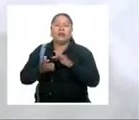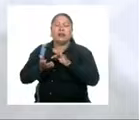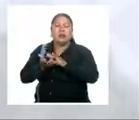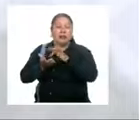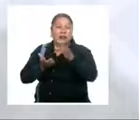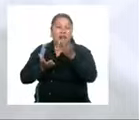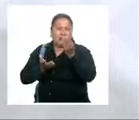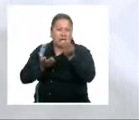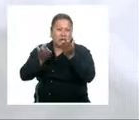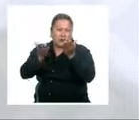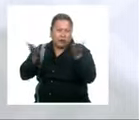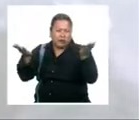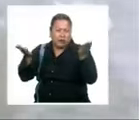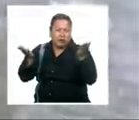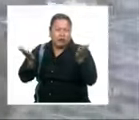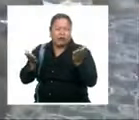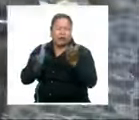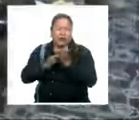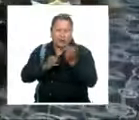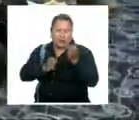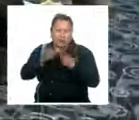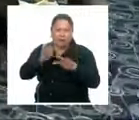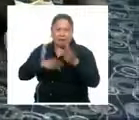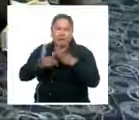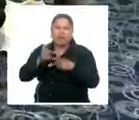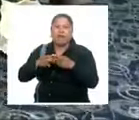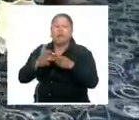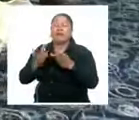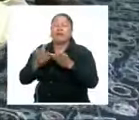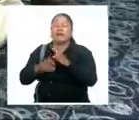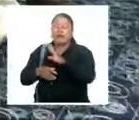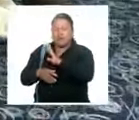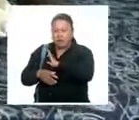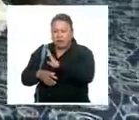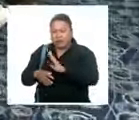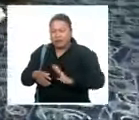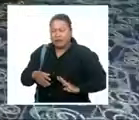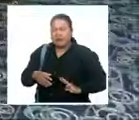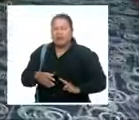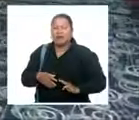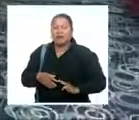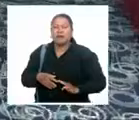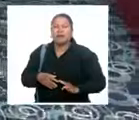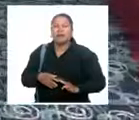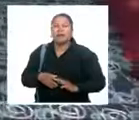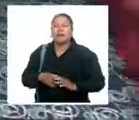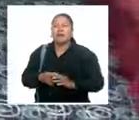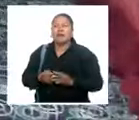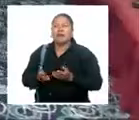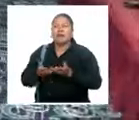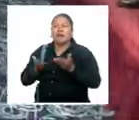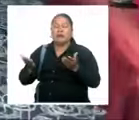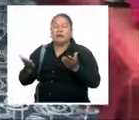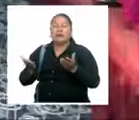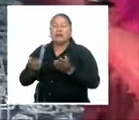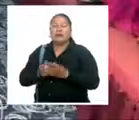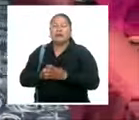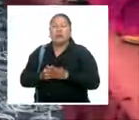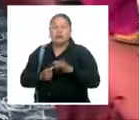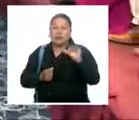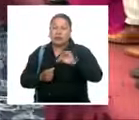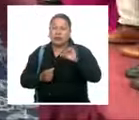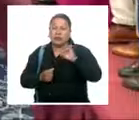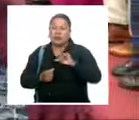a todas y a todos su presencia, a nuestros presidentes municipales también que vinieron aquí en